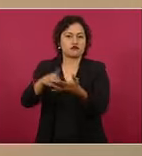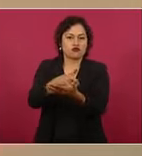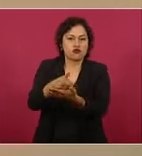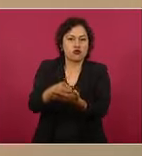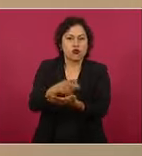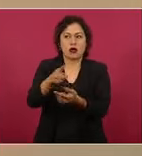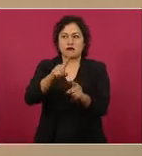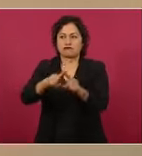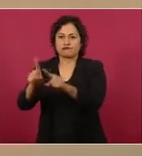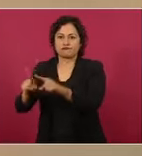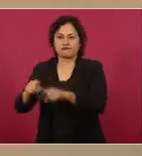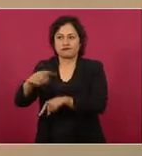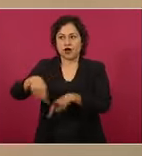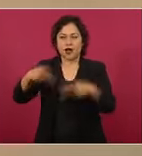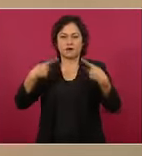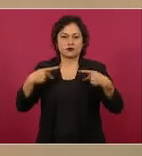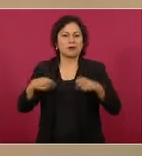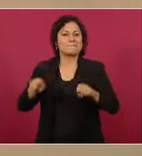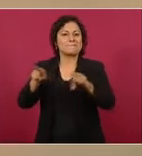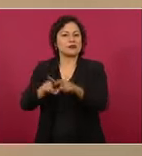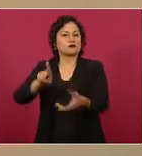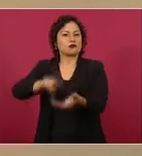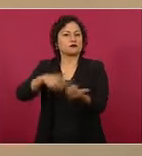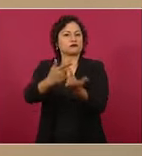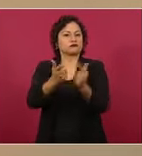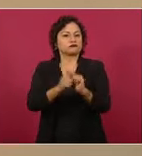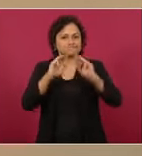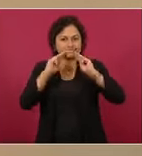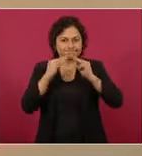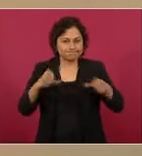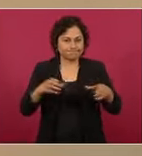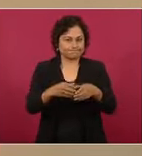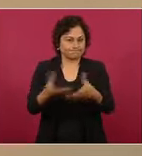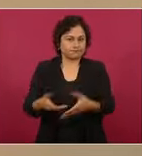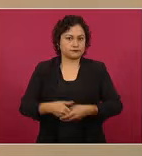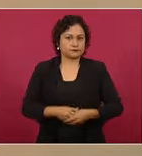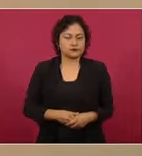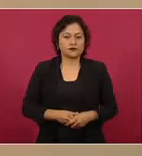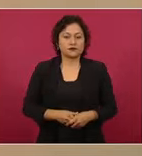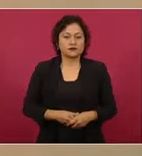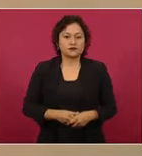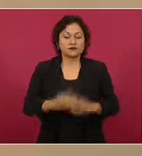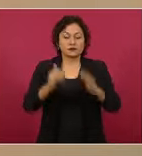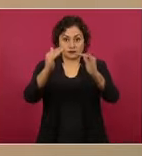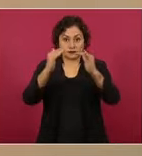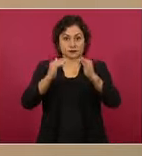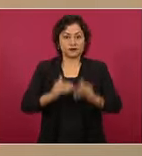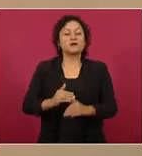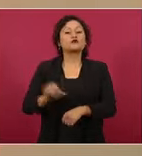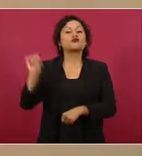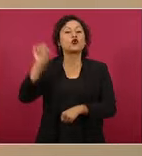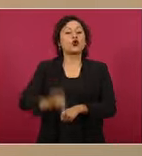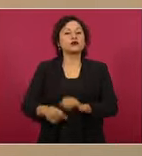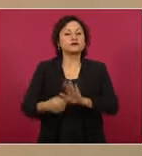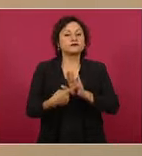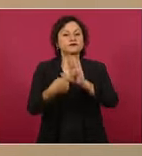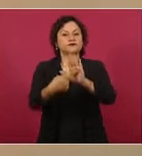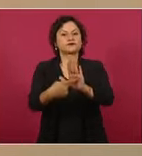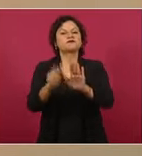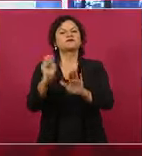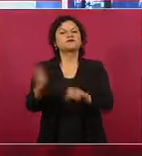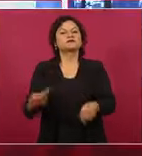sujetos vinculados a la delincuencia organizada. Siguiente. Damos cuenta el día de hoy de los hechos